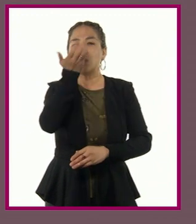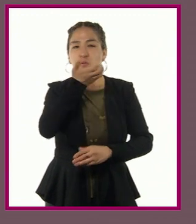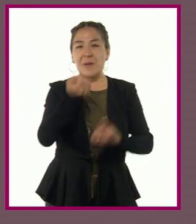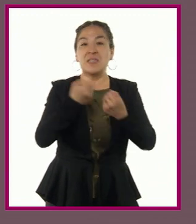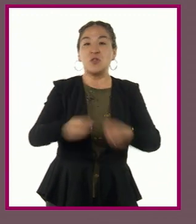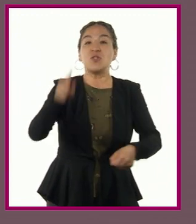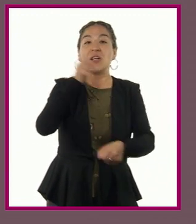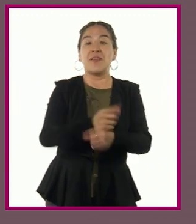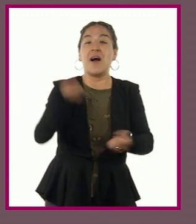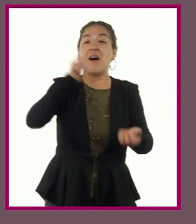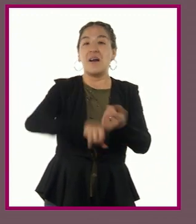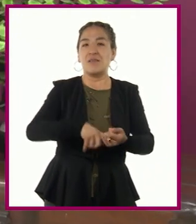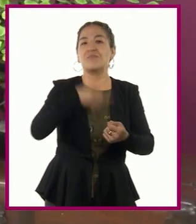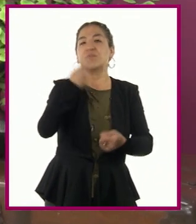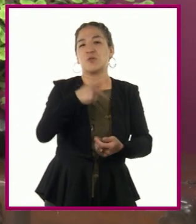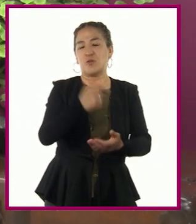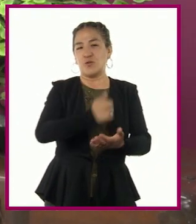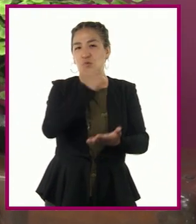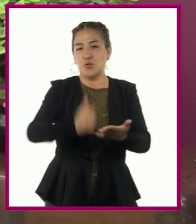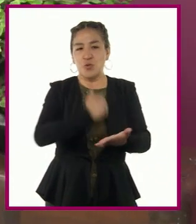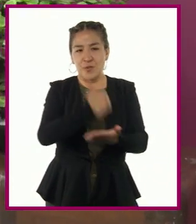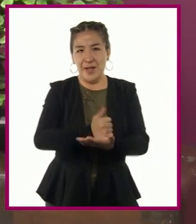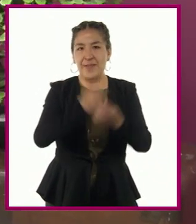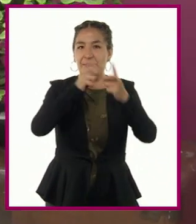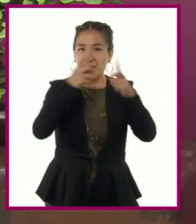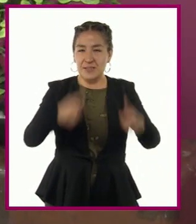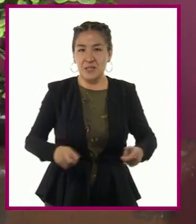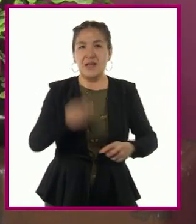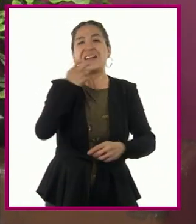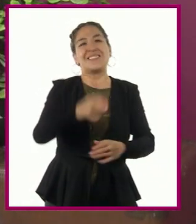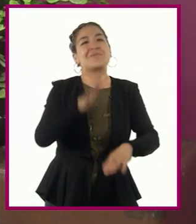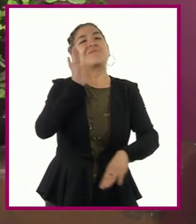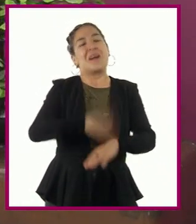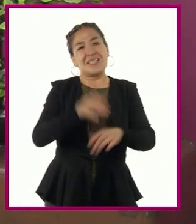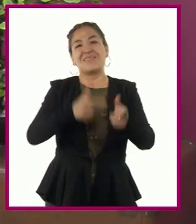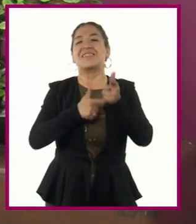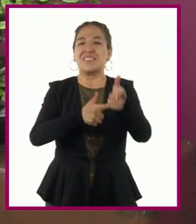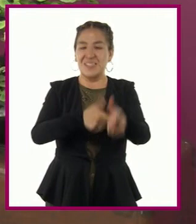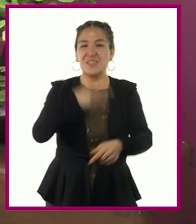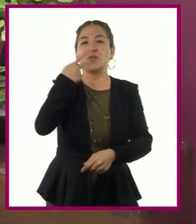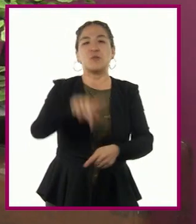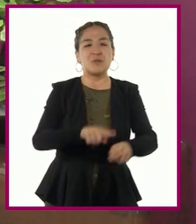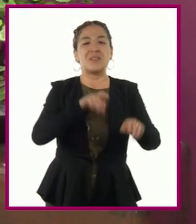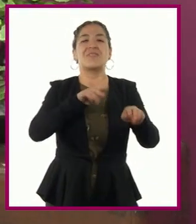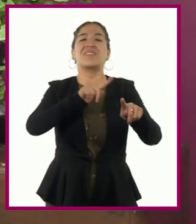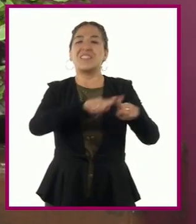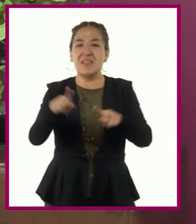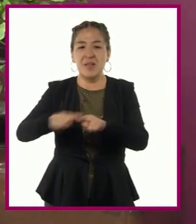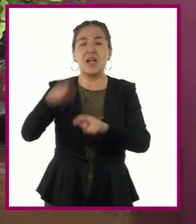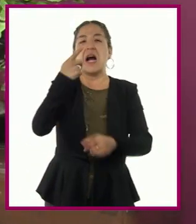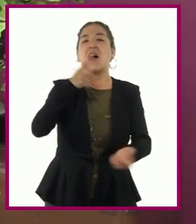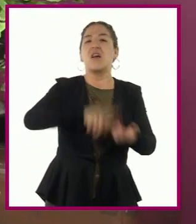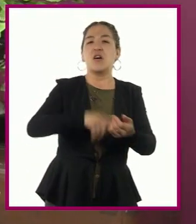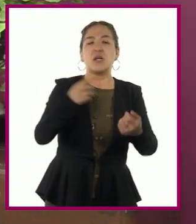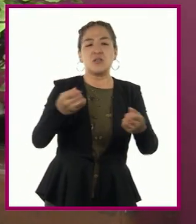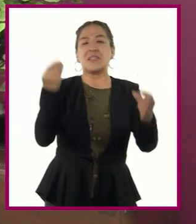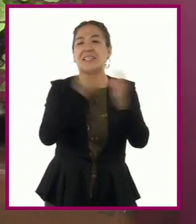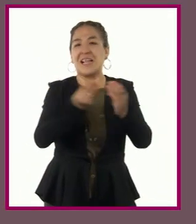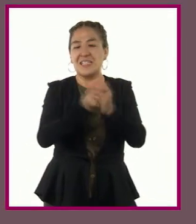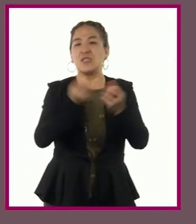en el desarrollo de las ciudades, aunque continuaron las diferencias entre las clases sociales y en los entornos urbanos y